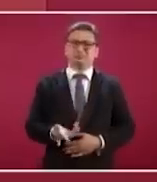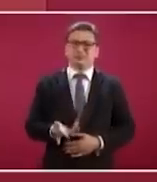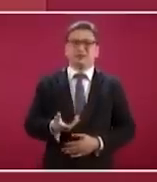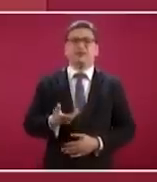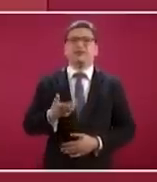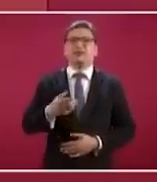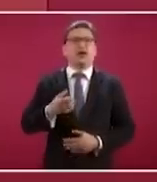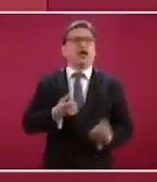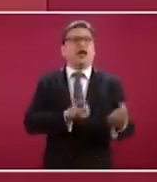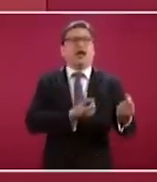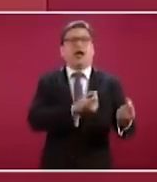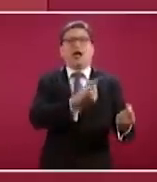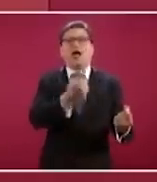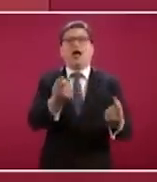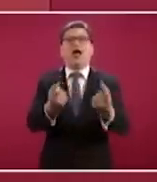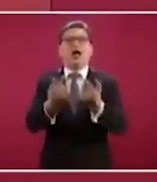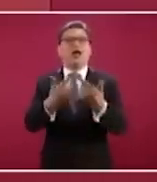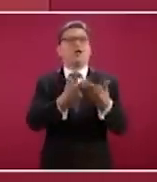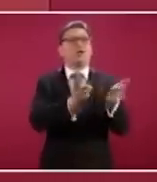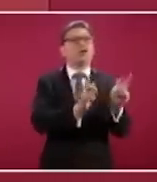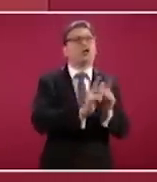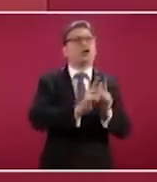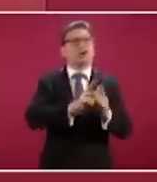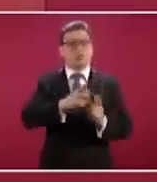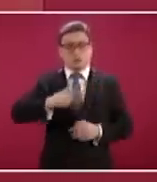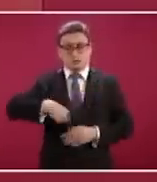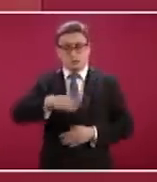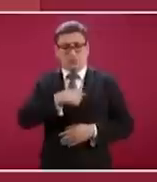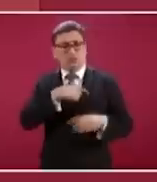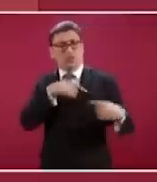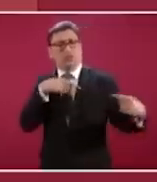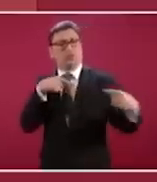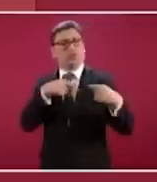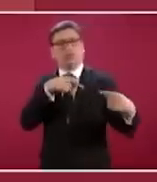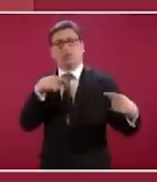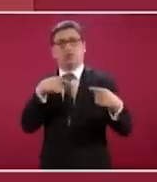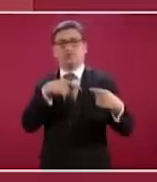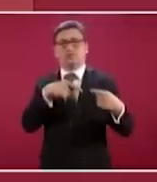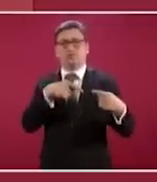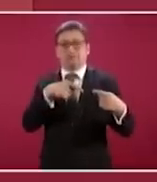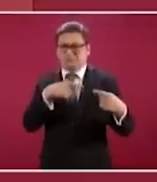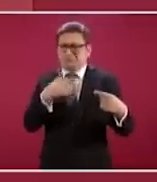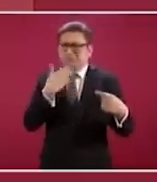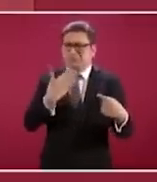haya quienes sean opositores a nosotros. Eso es la democracia,